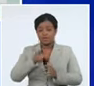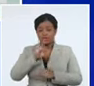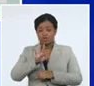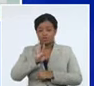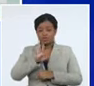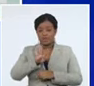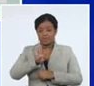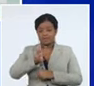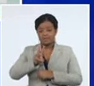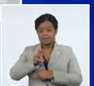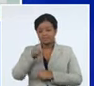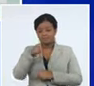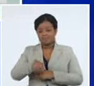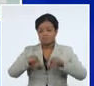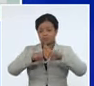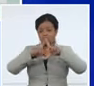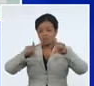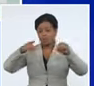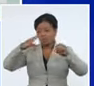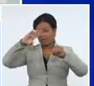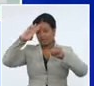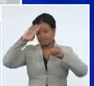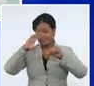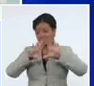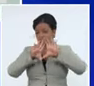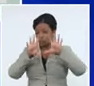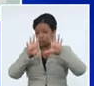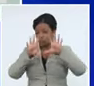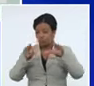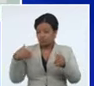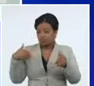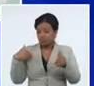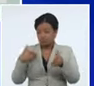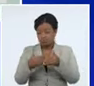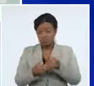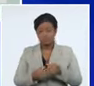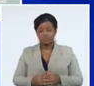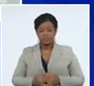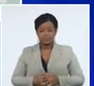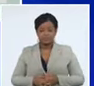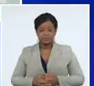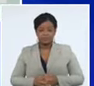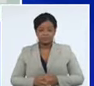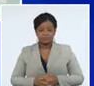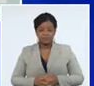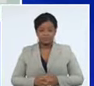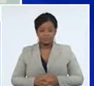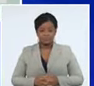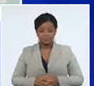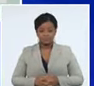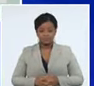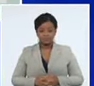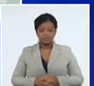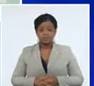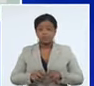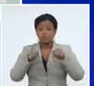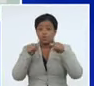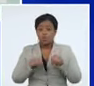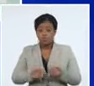30.843 son consecuencia de la transmisión autóctona en nuestro territorio. Hoy